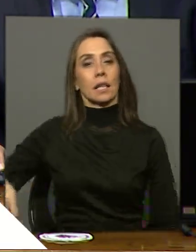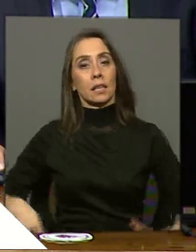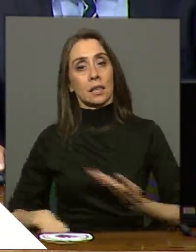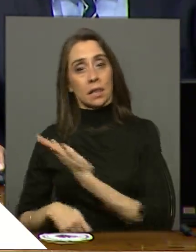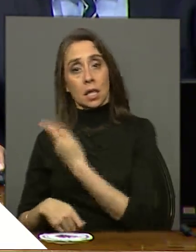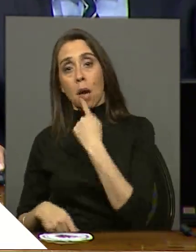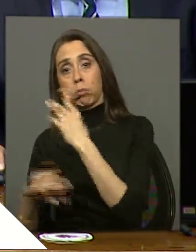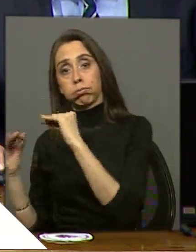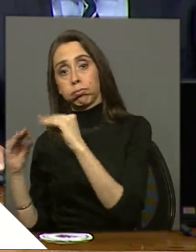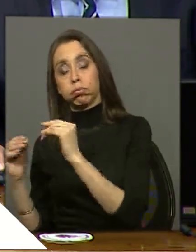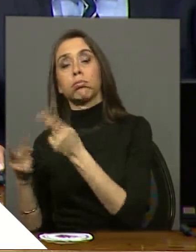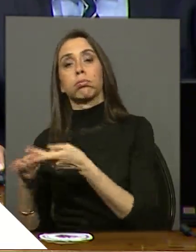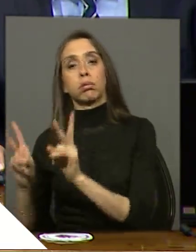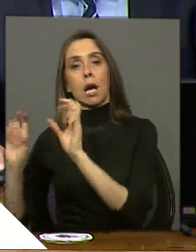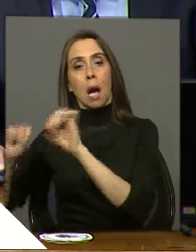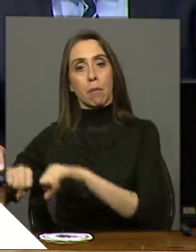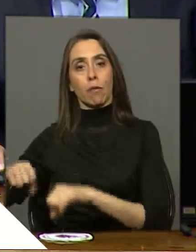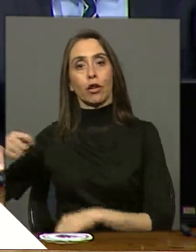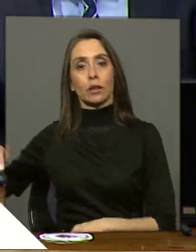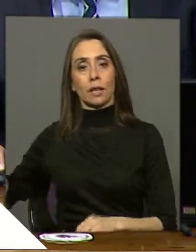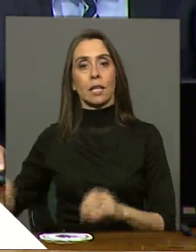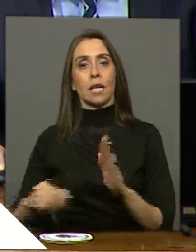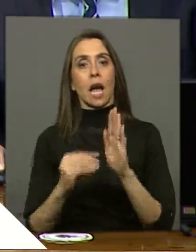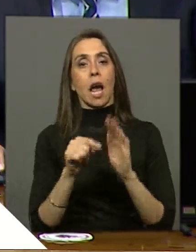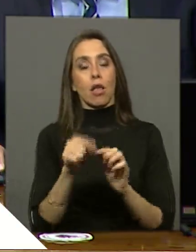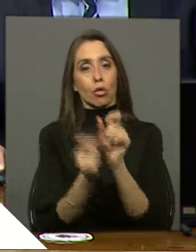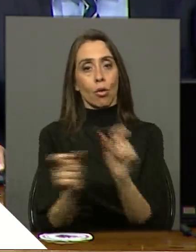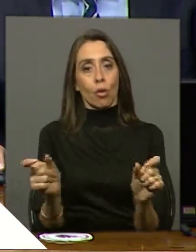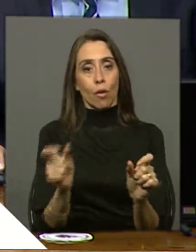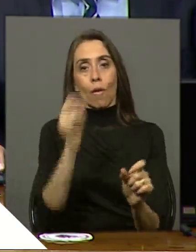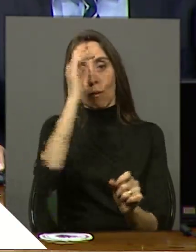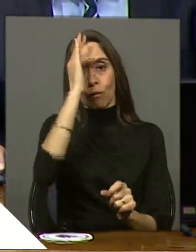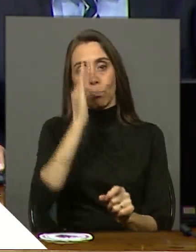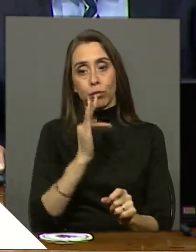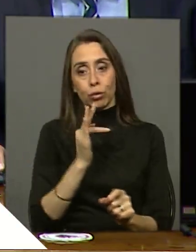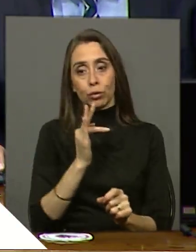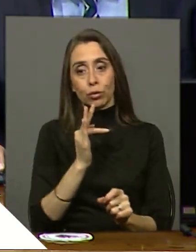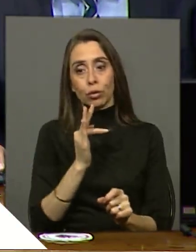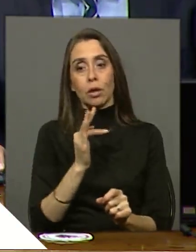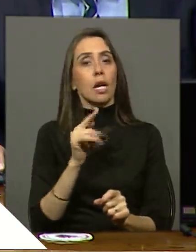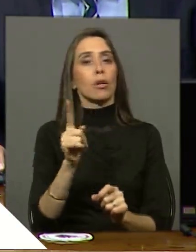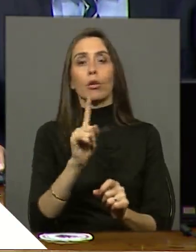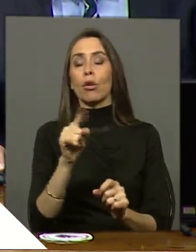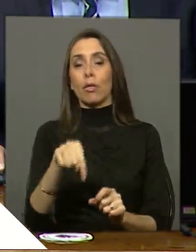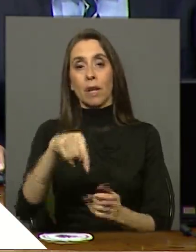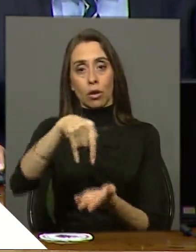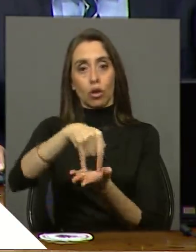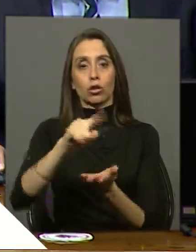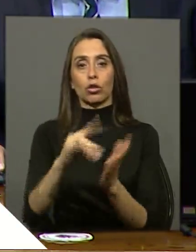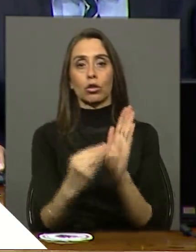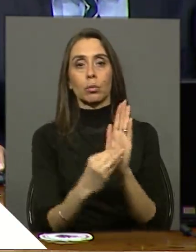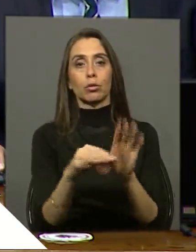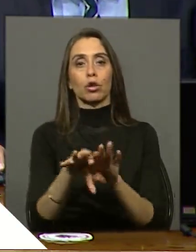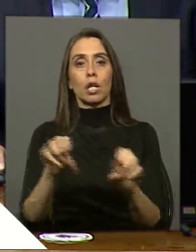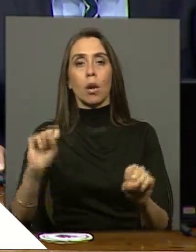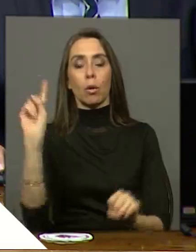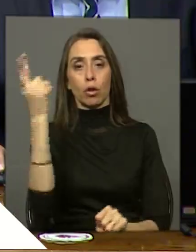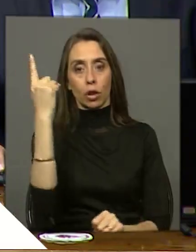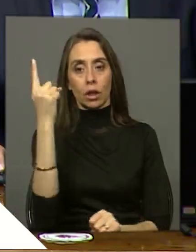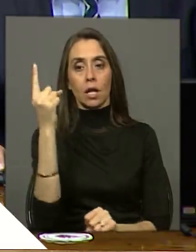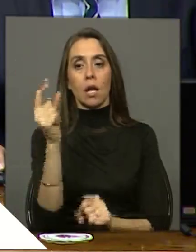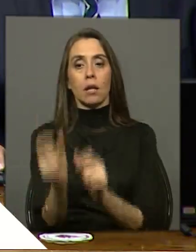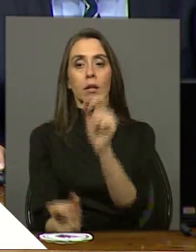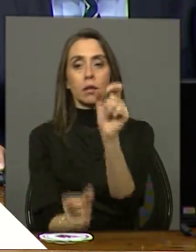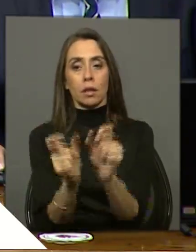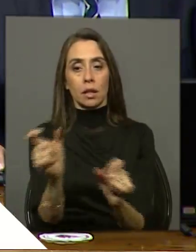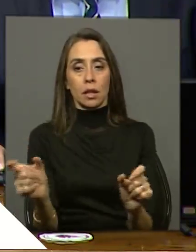y, en consecuencia, desde el Senado vienen excluidos del Acuerdo General. Y desde ese punto de vista, ellos han hecho